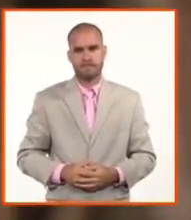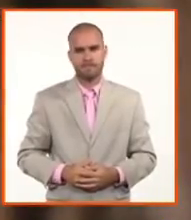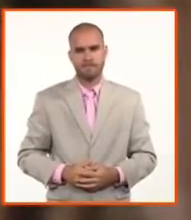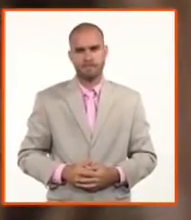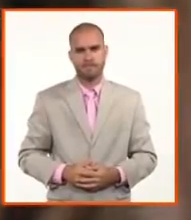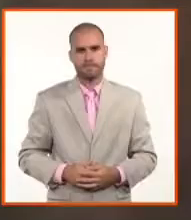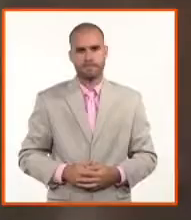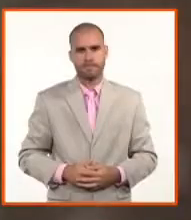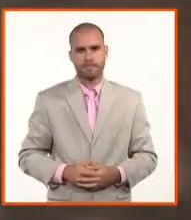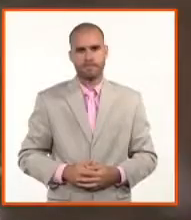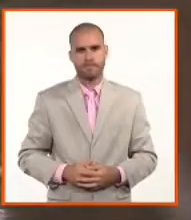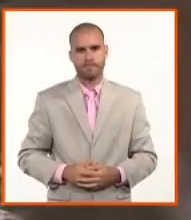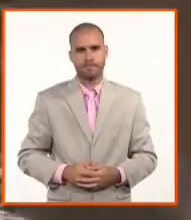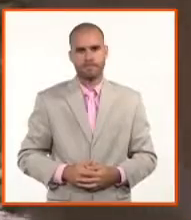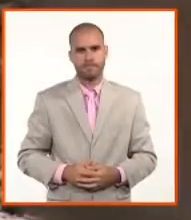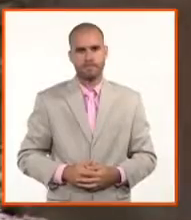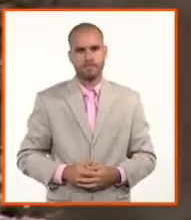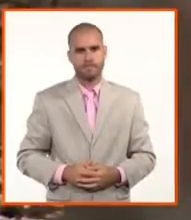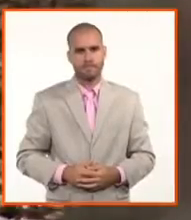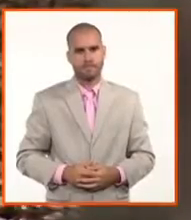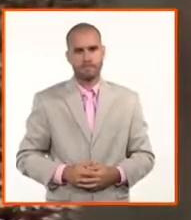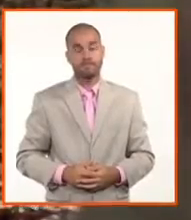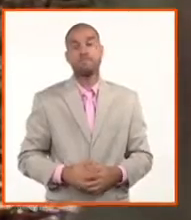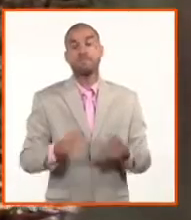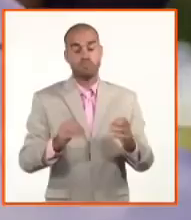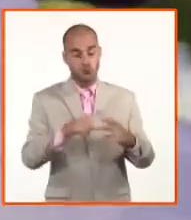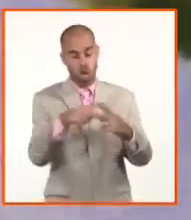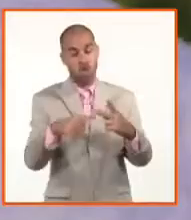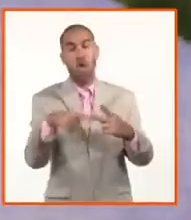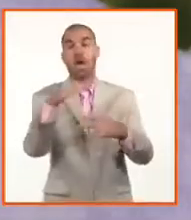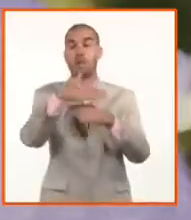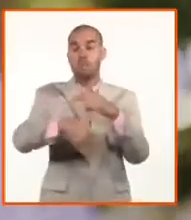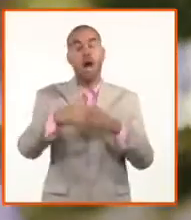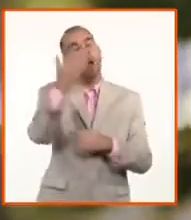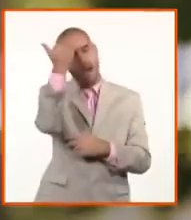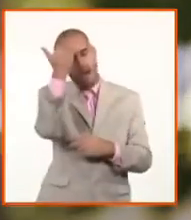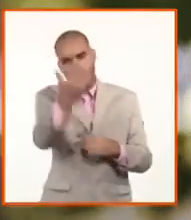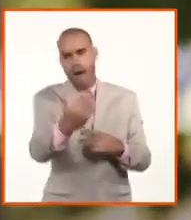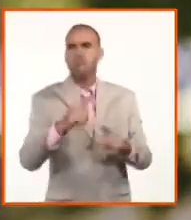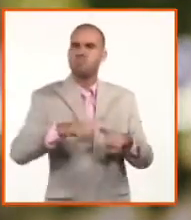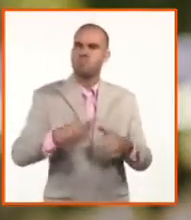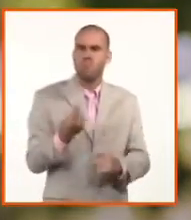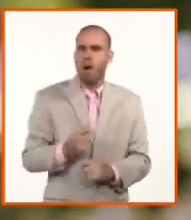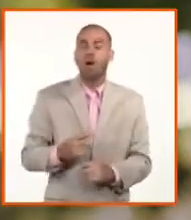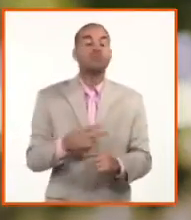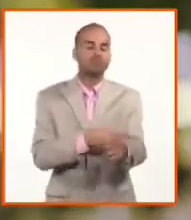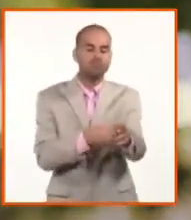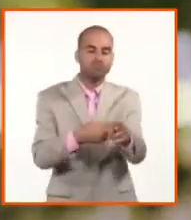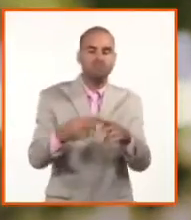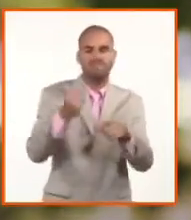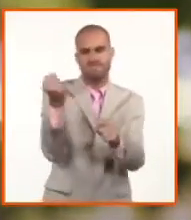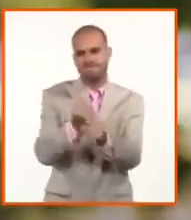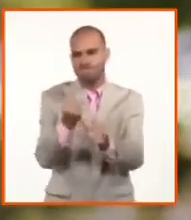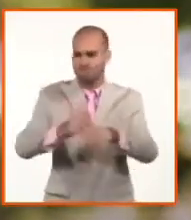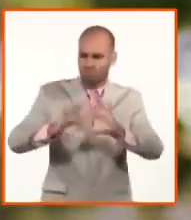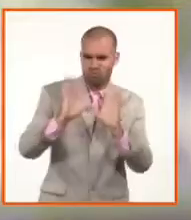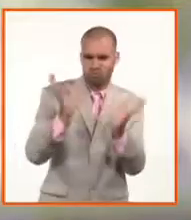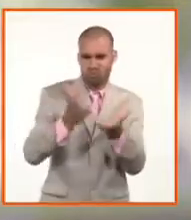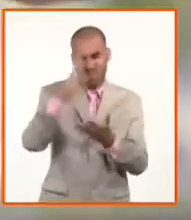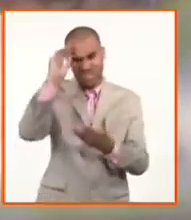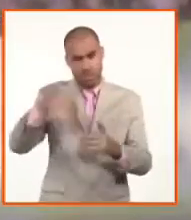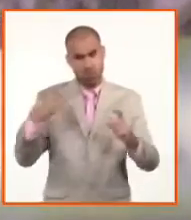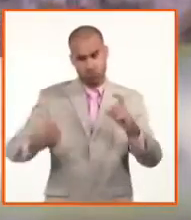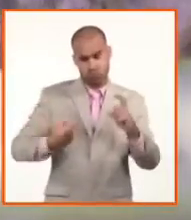Gracias, Sergio. Gracias, Luis, por la obra que legaron e hicieron mientras lucharon con